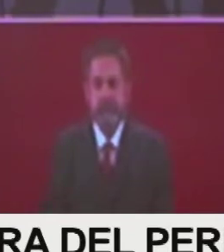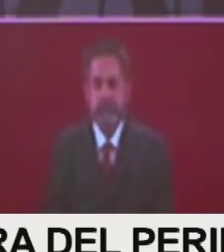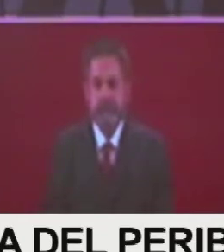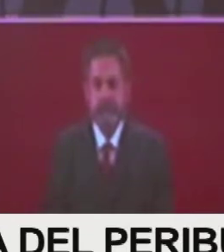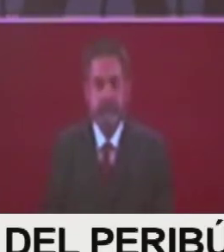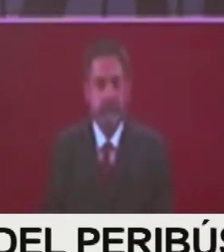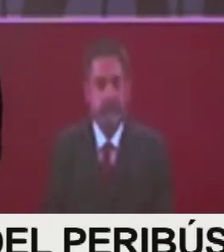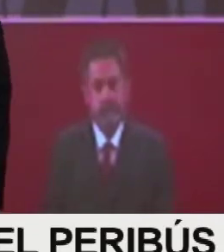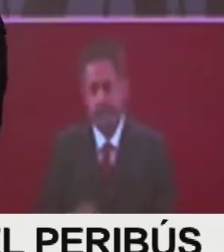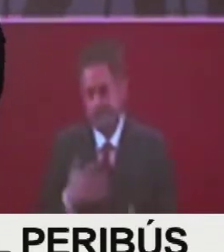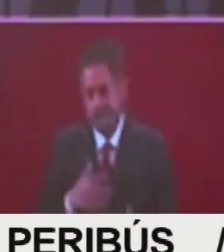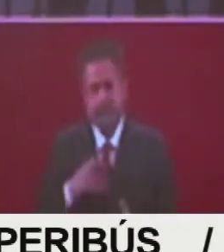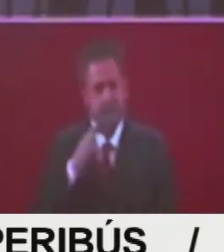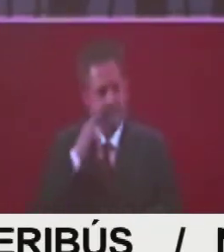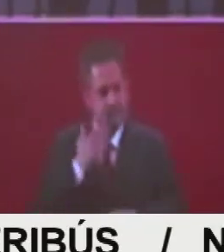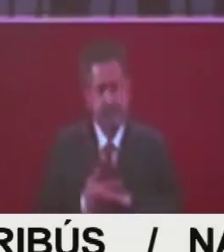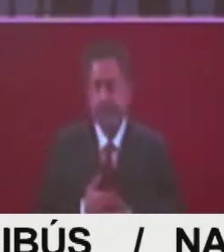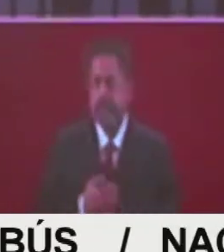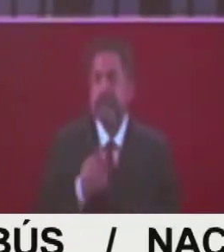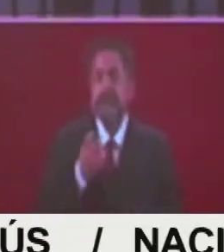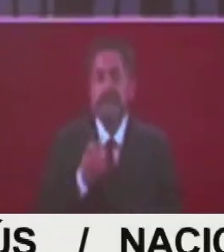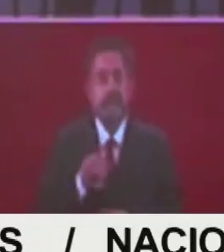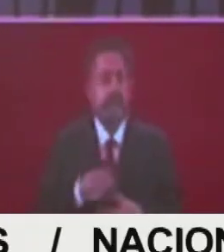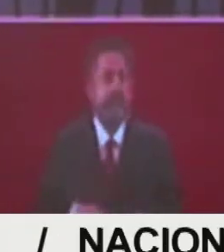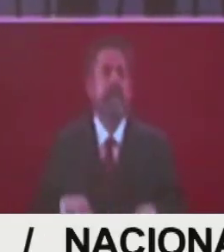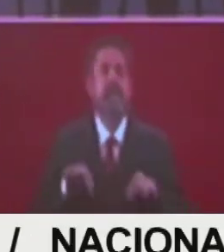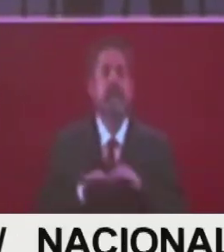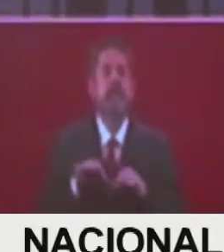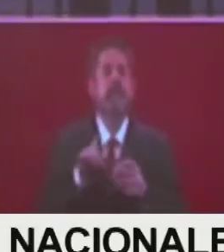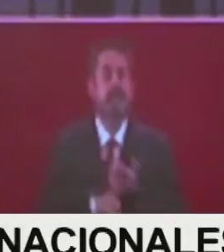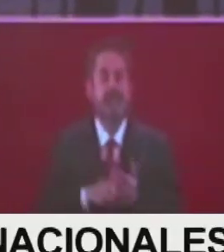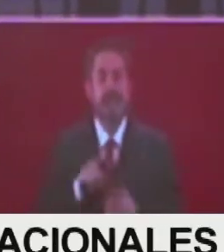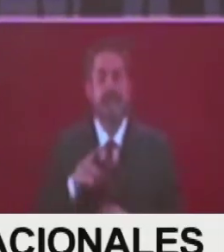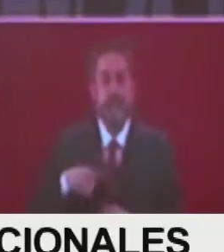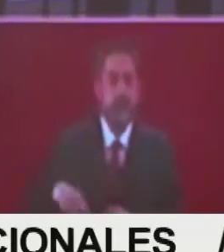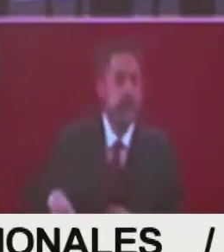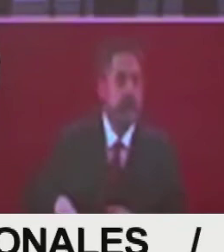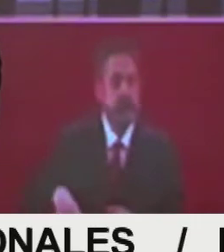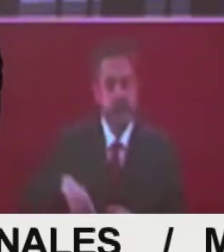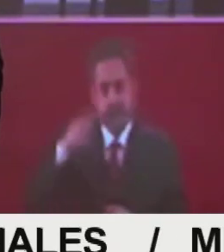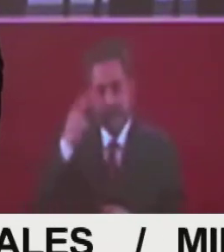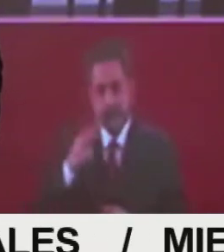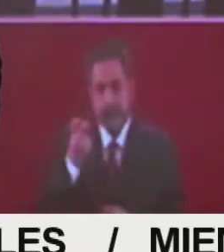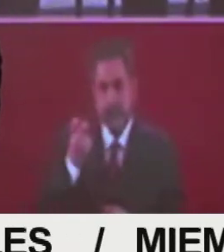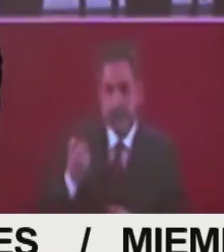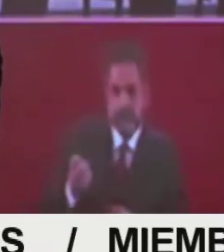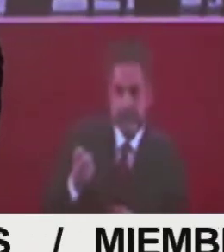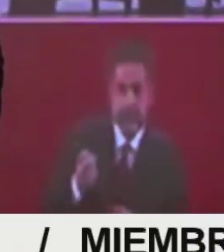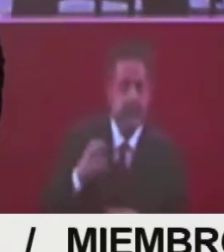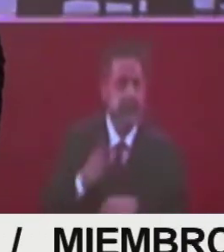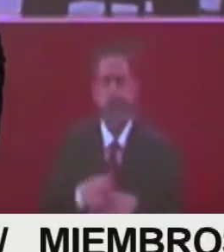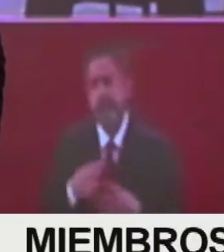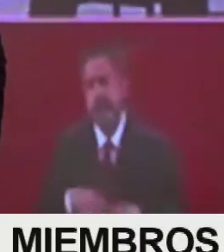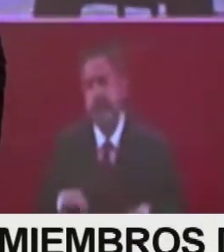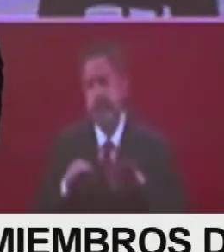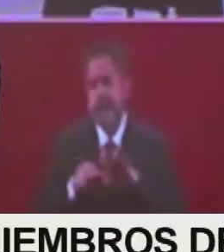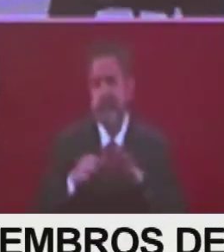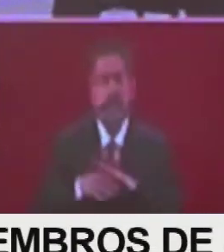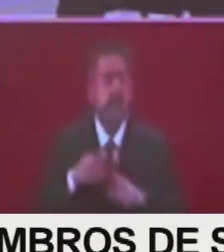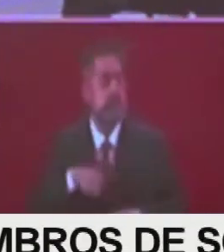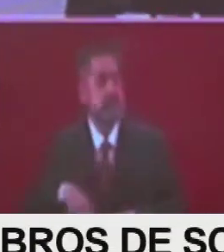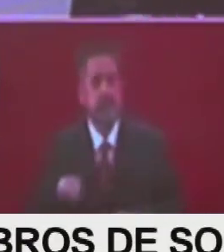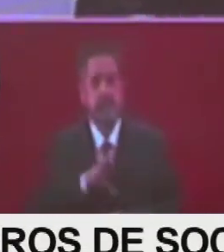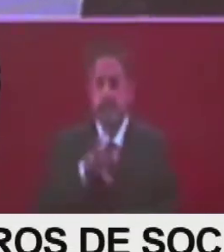la certeza, que es lo más grave, de que seguimos viviendo en una república de élites, donde los